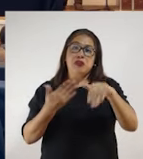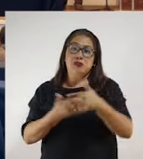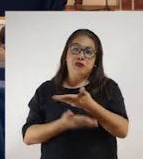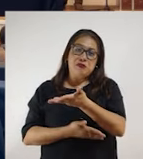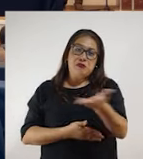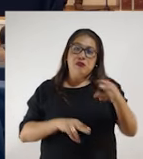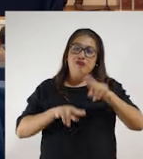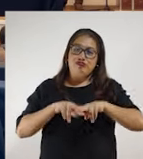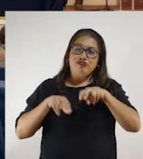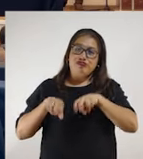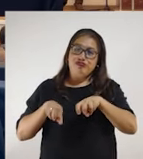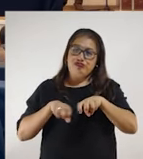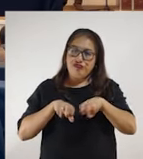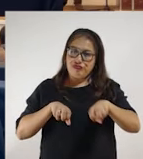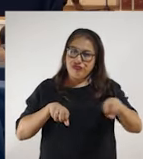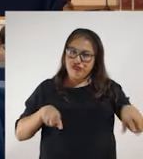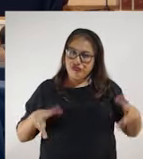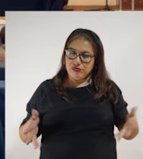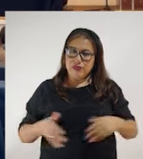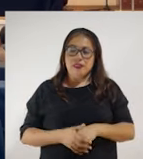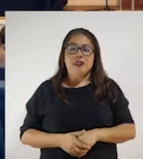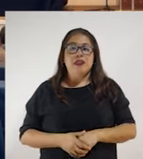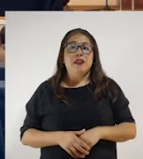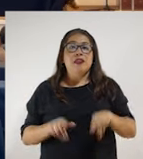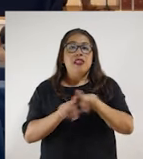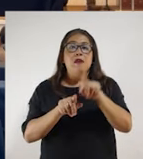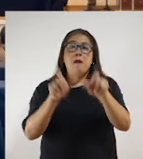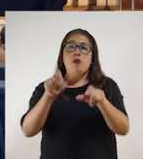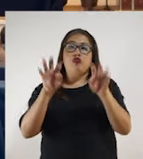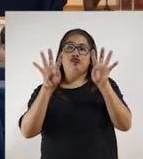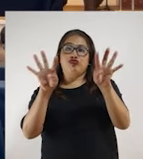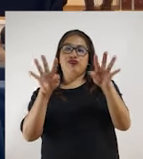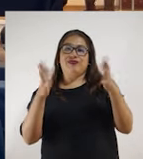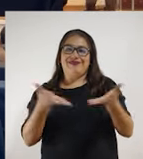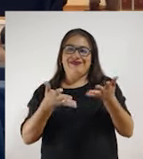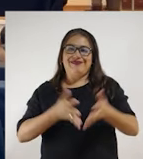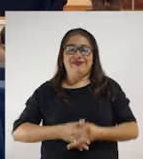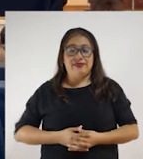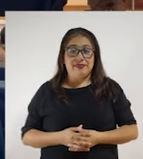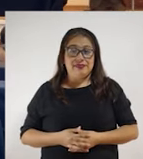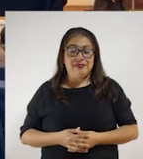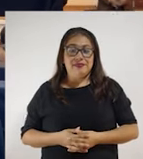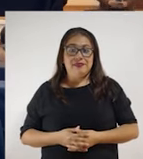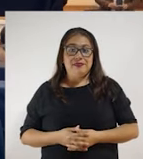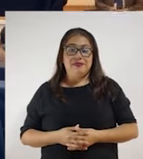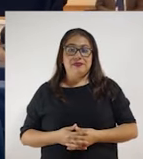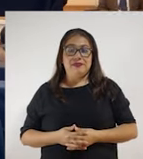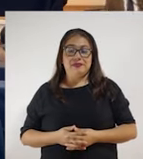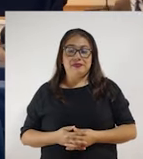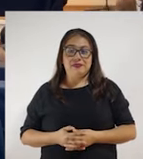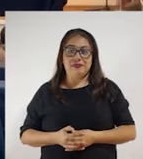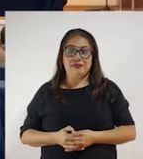los miembros de la mesa y estimado público presente. Bueno, en